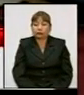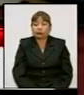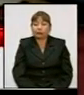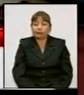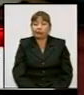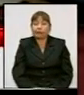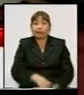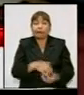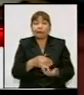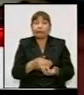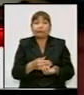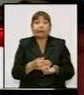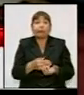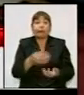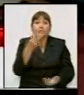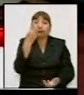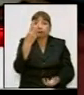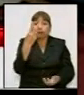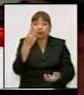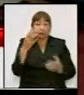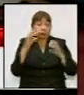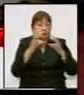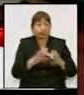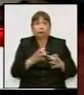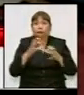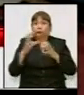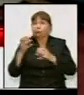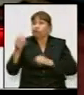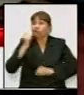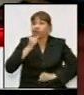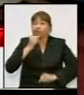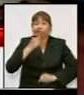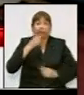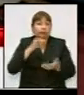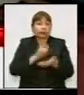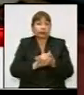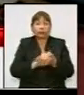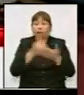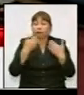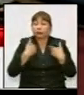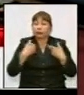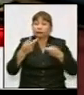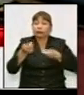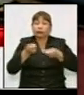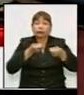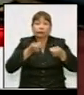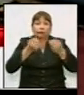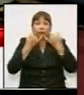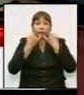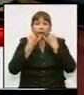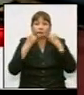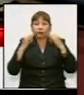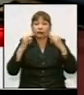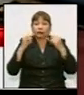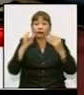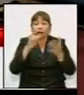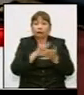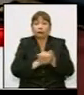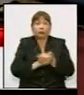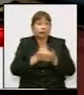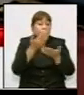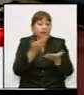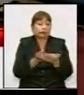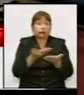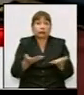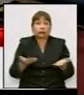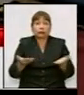Acá podemos ver dos fuerzas en oposición, una fuerza que tiene ese dominio del ambiente de la información, constituido por el ambiente físico,